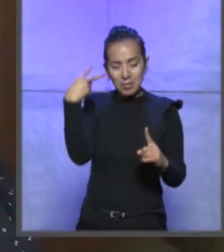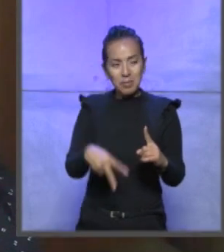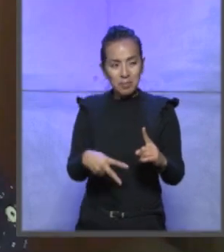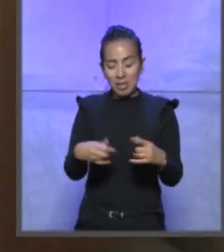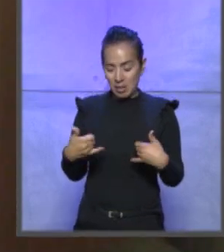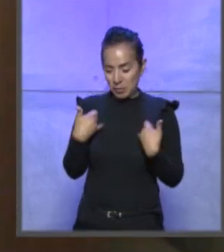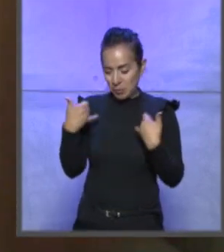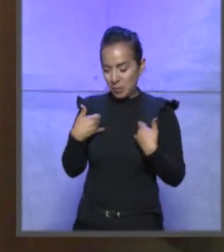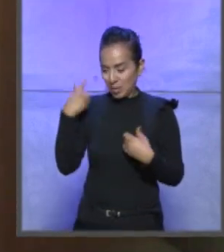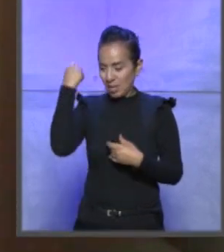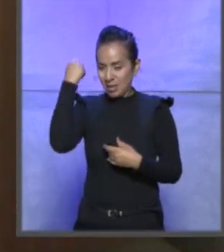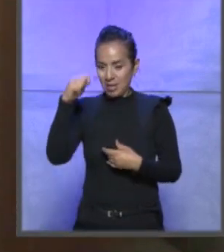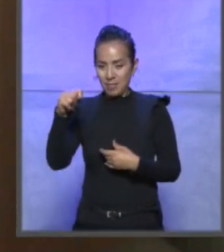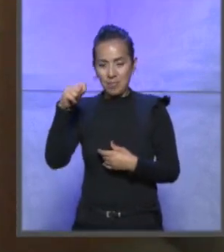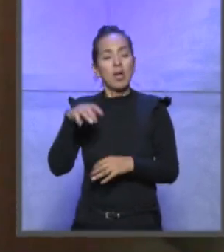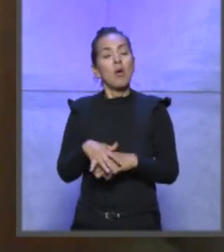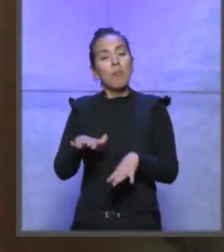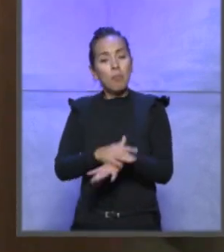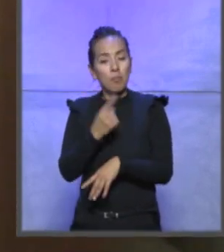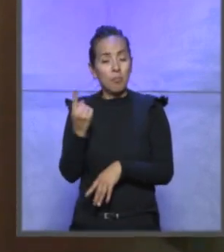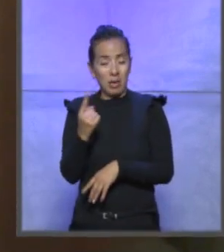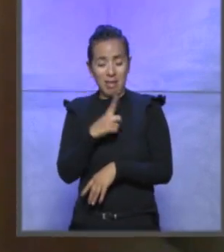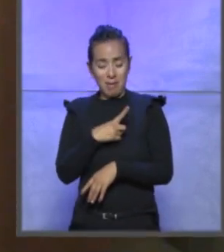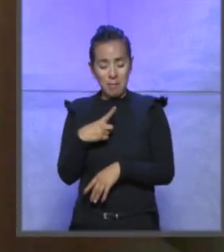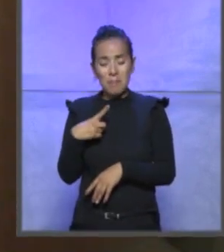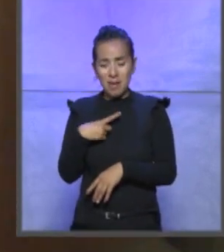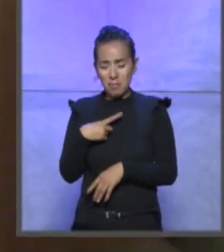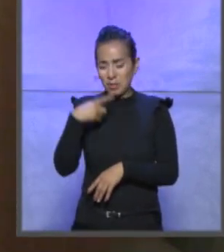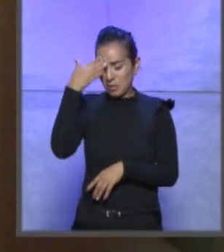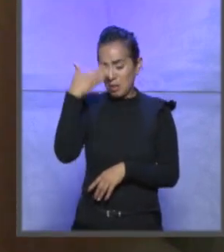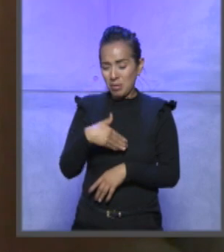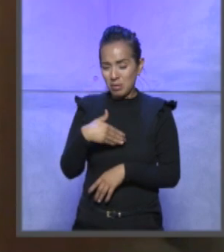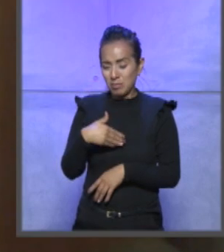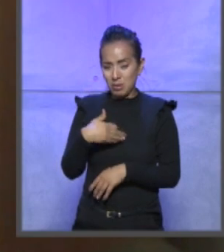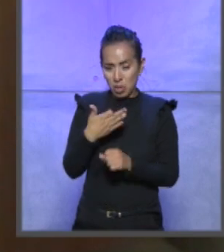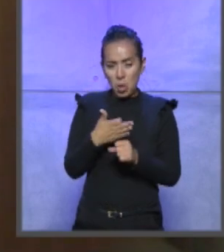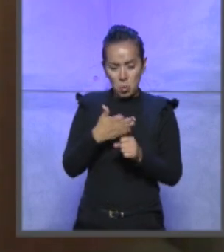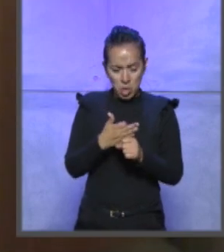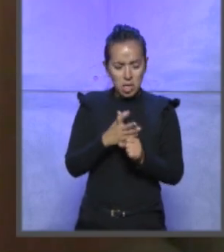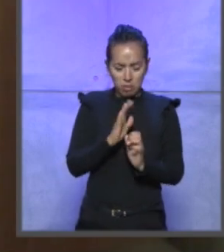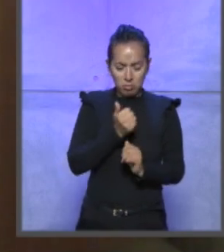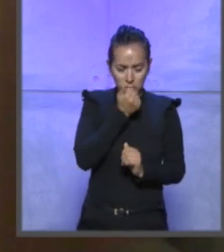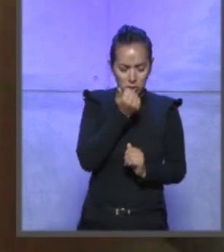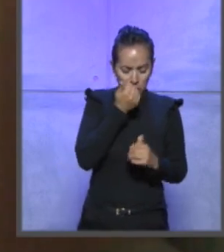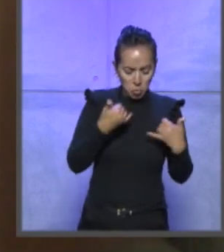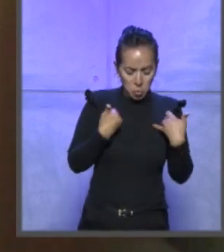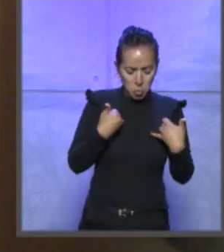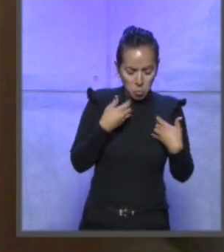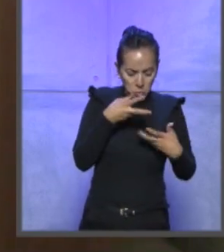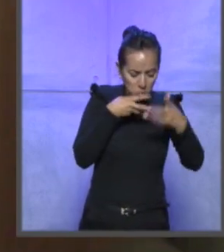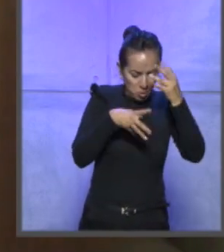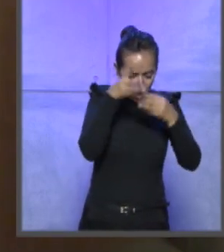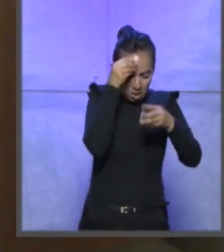de México, las juventudes de Tabasco, porque hay que entender que si en este momento somos estudiantes,